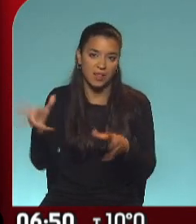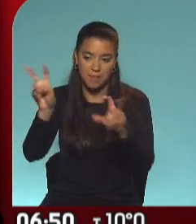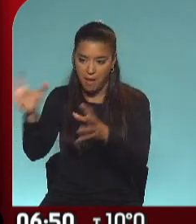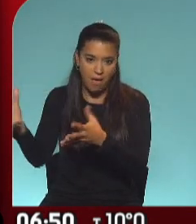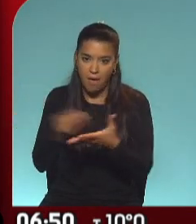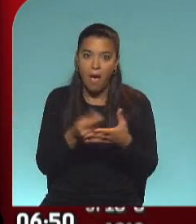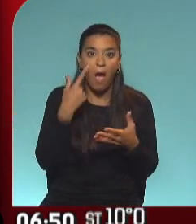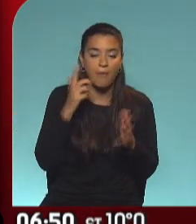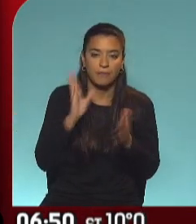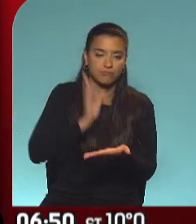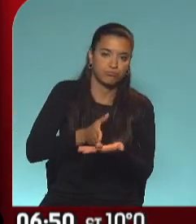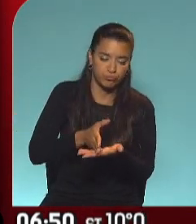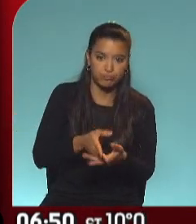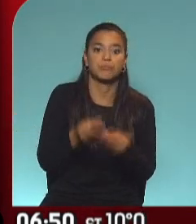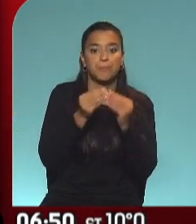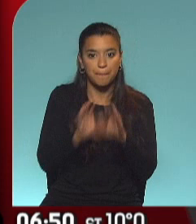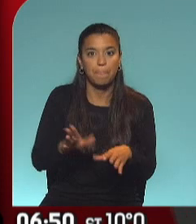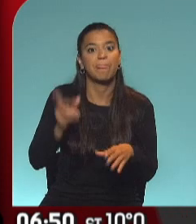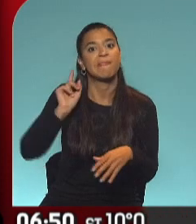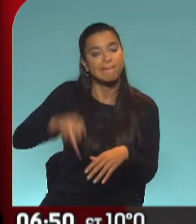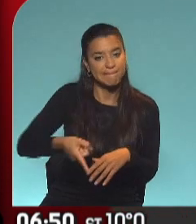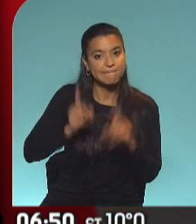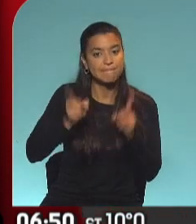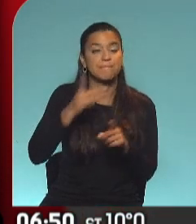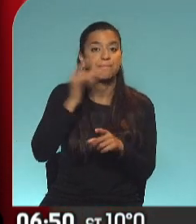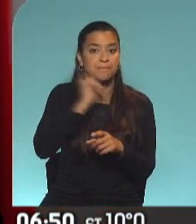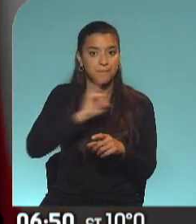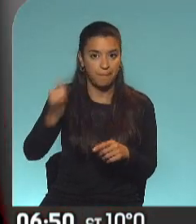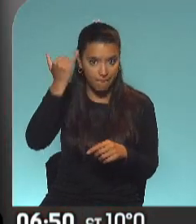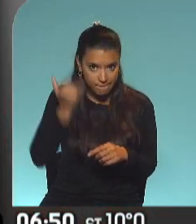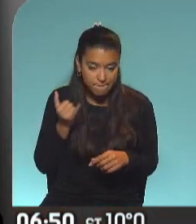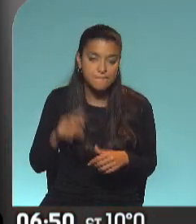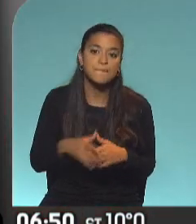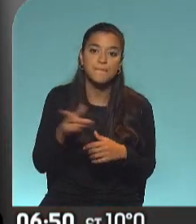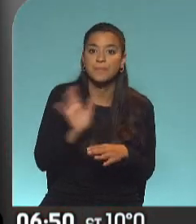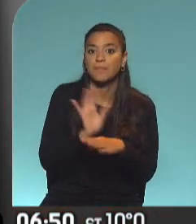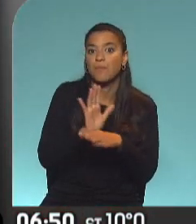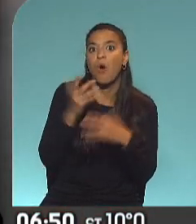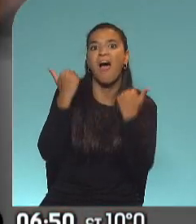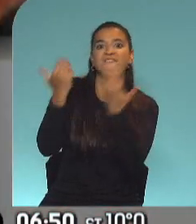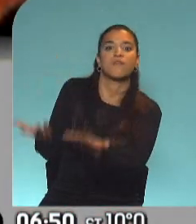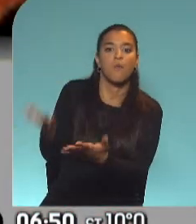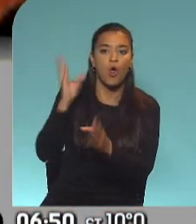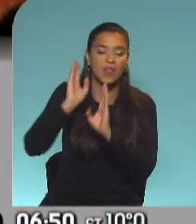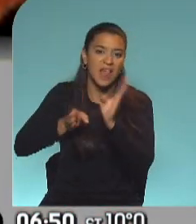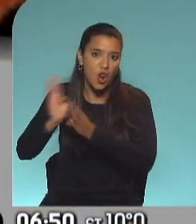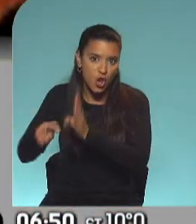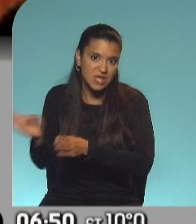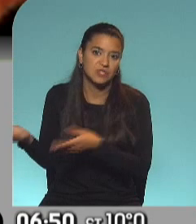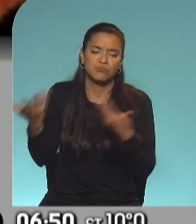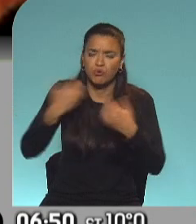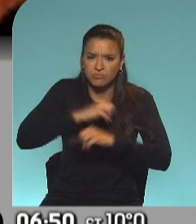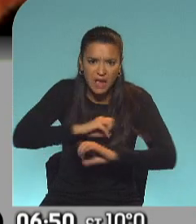lo cierto es que además se ha iniciado una causa y una denuncia por apología del terrorismo de Estado, con lo